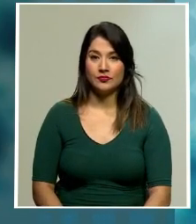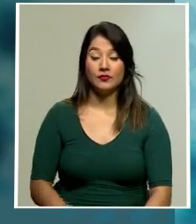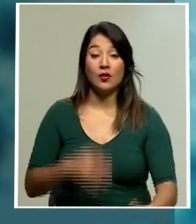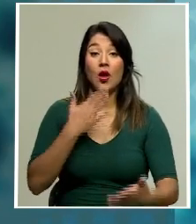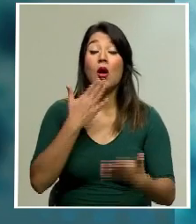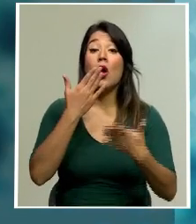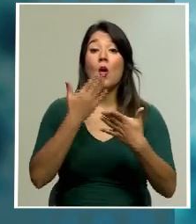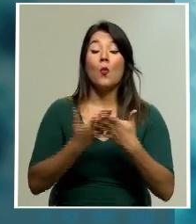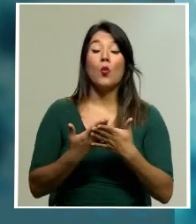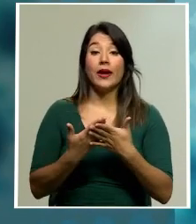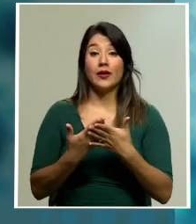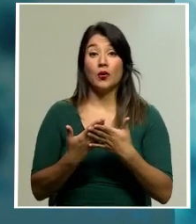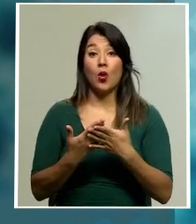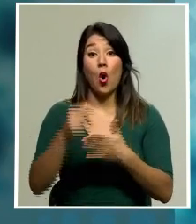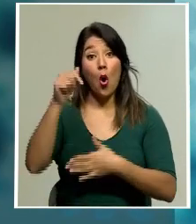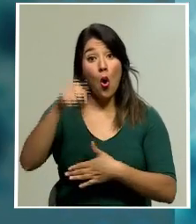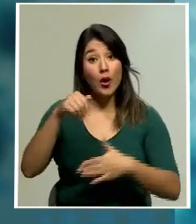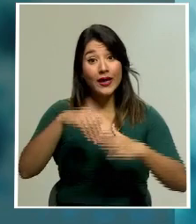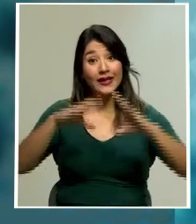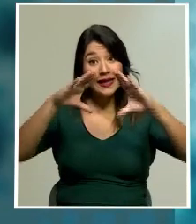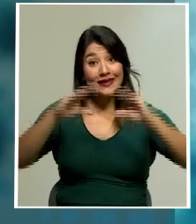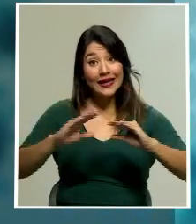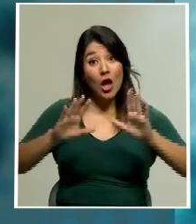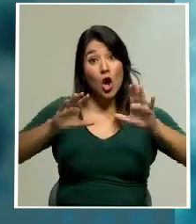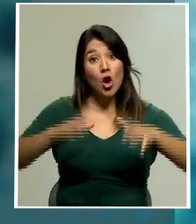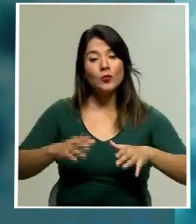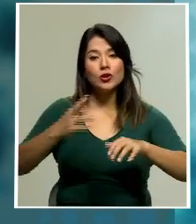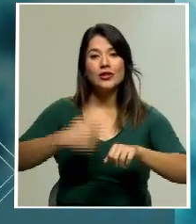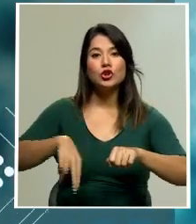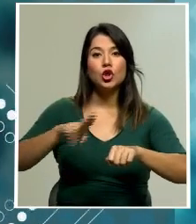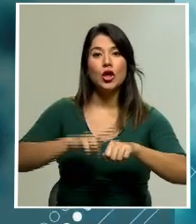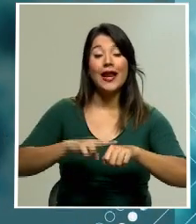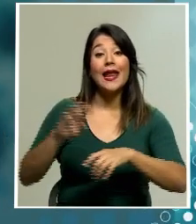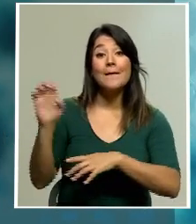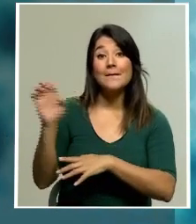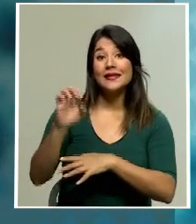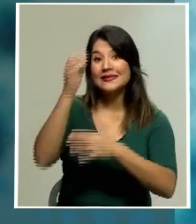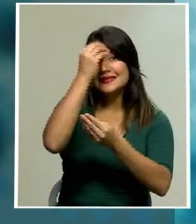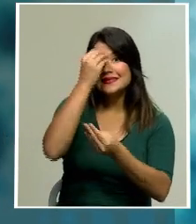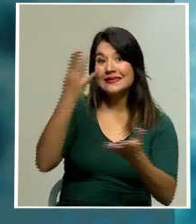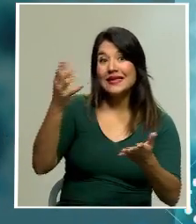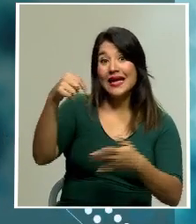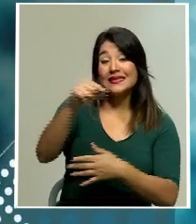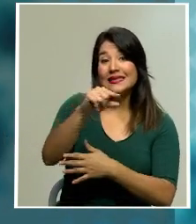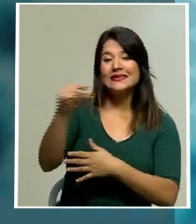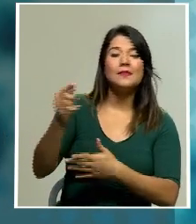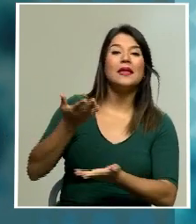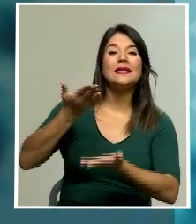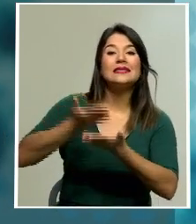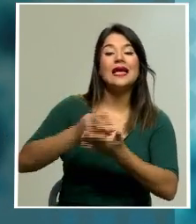Bueno, y precisamente esta tarde la Comisión Nacional de Emergencias anunció que esta semana llegarán